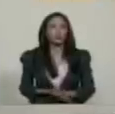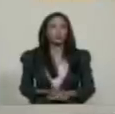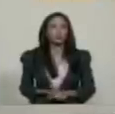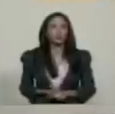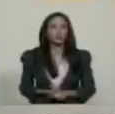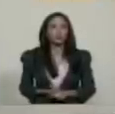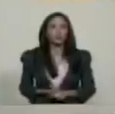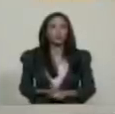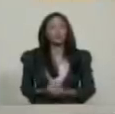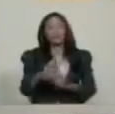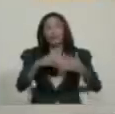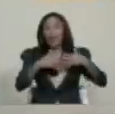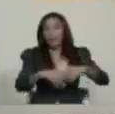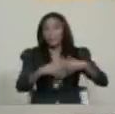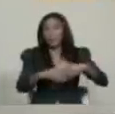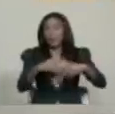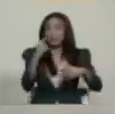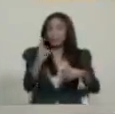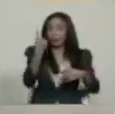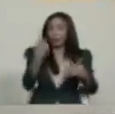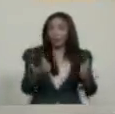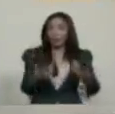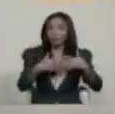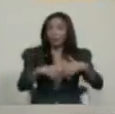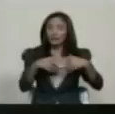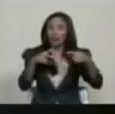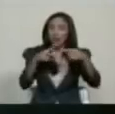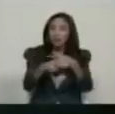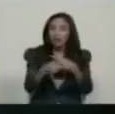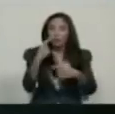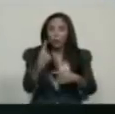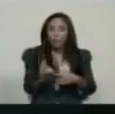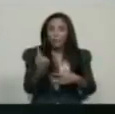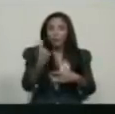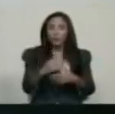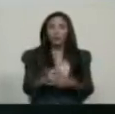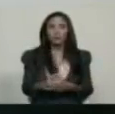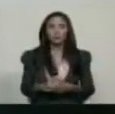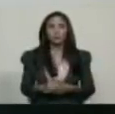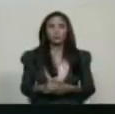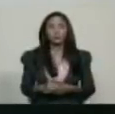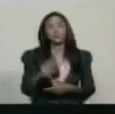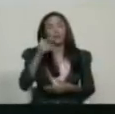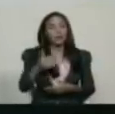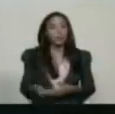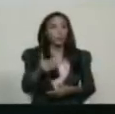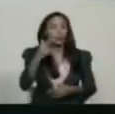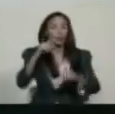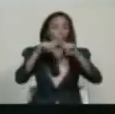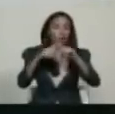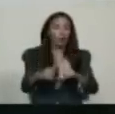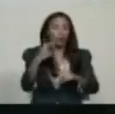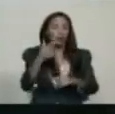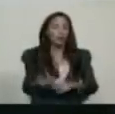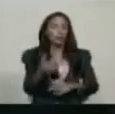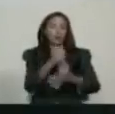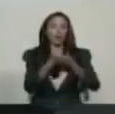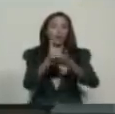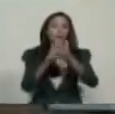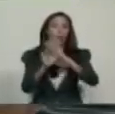Esta planta de concentración de coltán le va a dar importantes resultados a nuestro país,